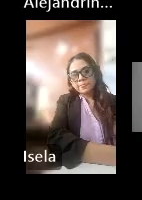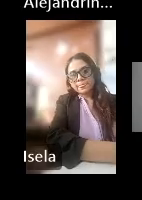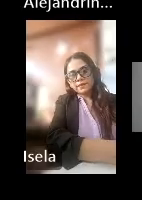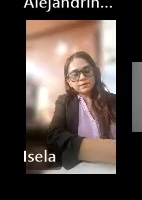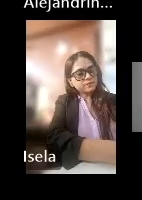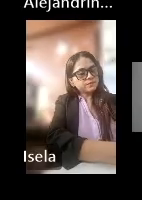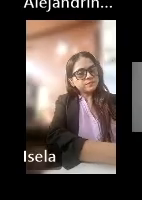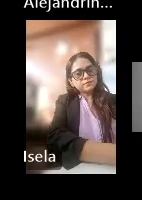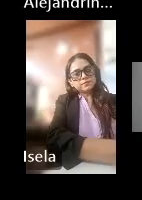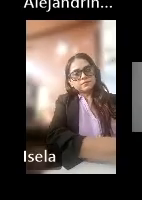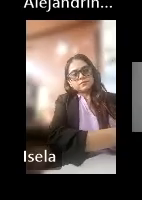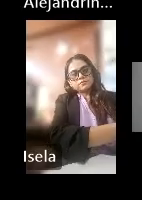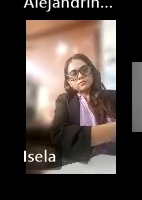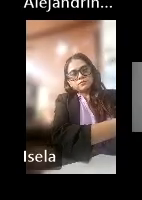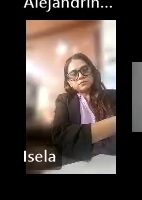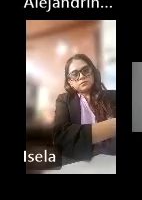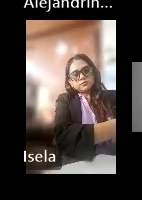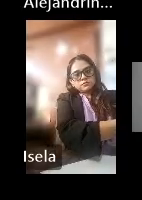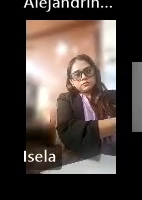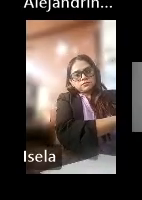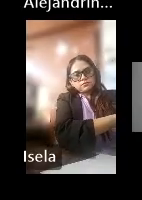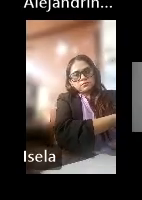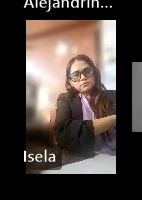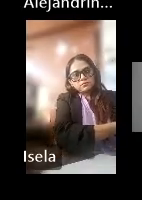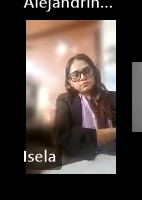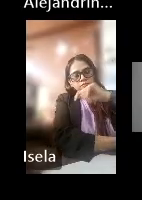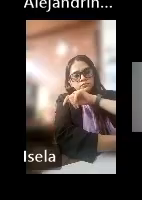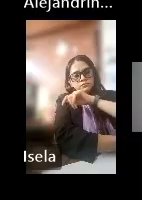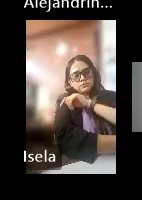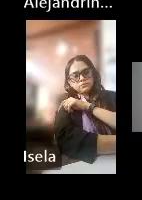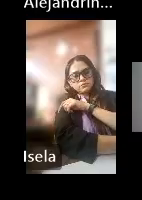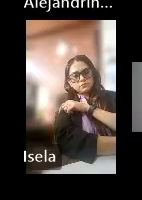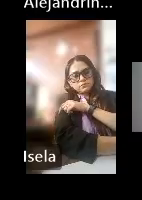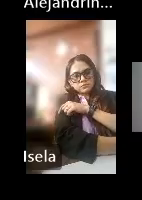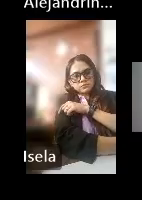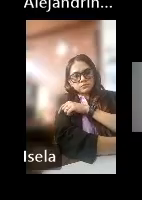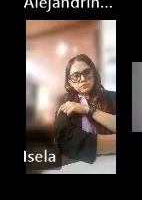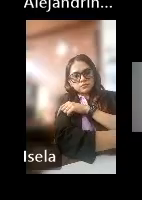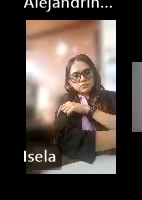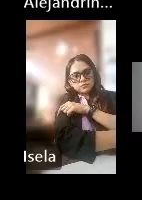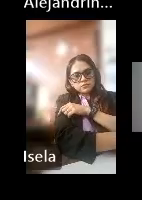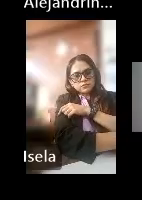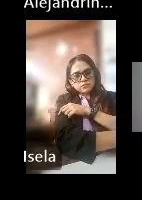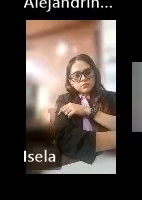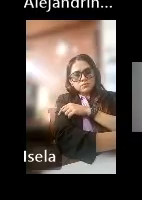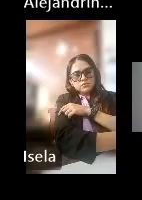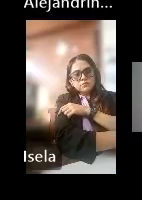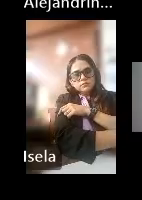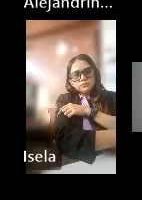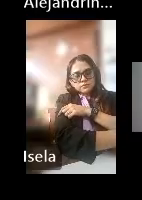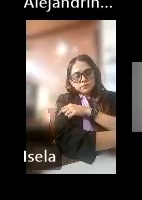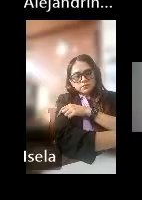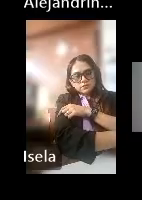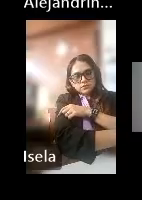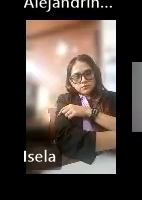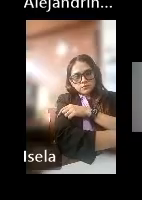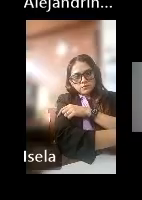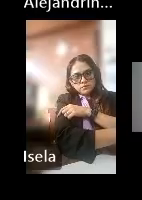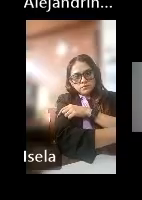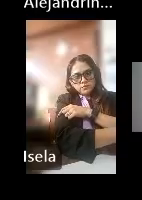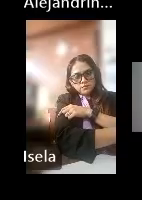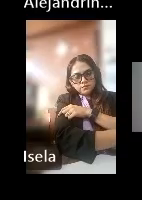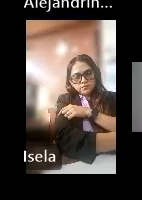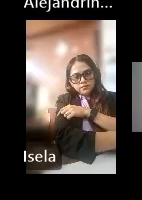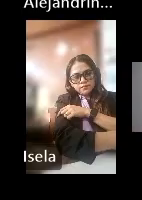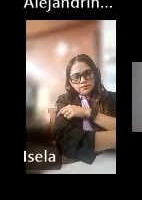En los libros de lectura de primero de primaria, hace ya algunos ayeres, estaba un cuento, no sé si siga todavía en